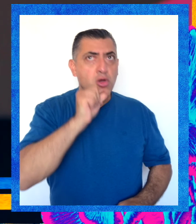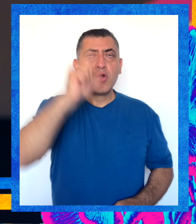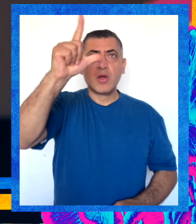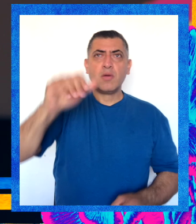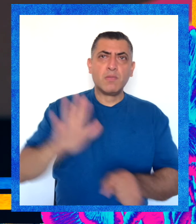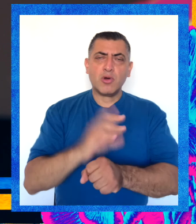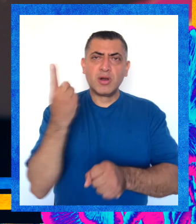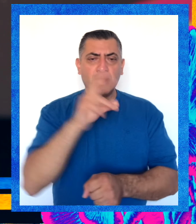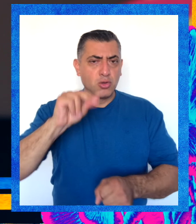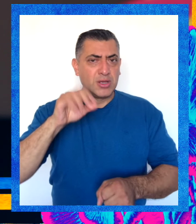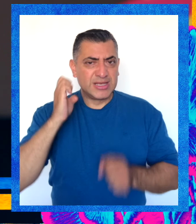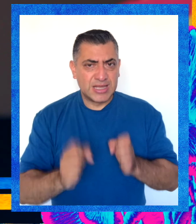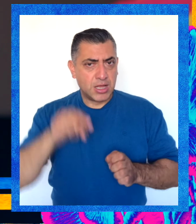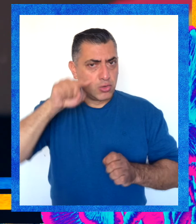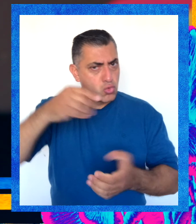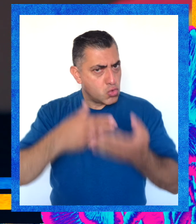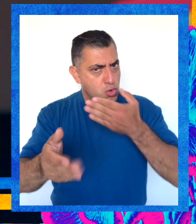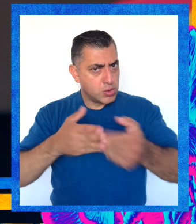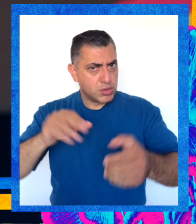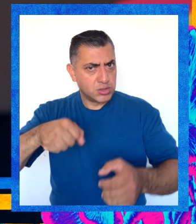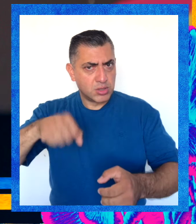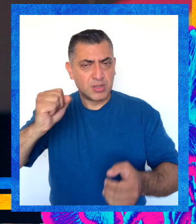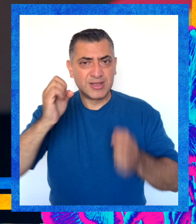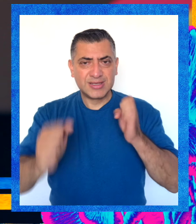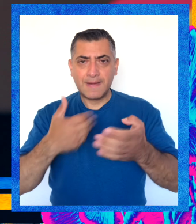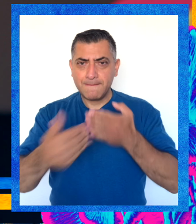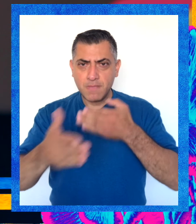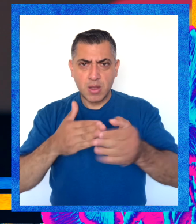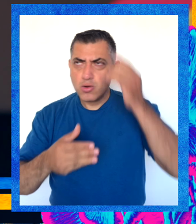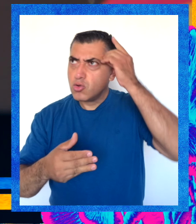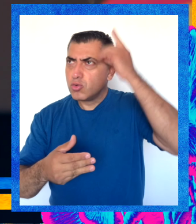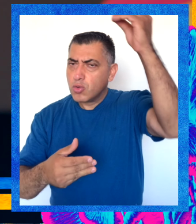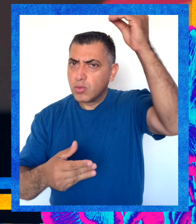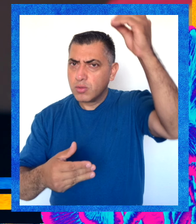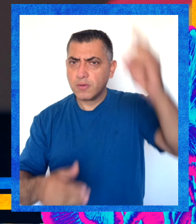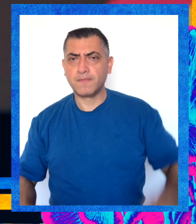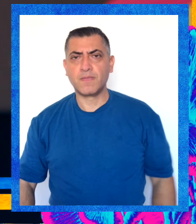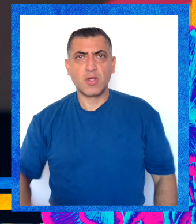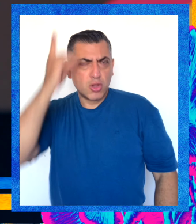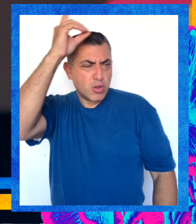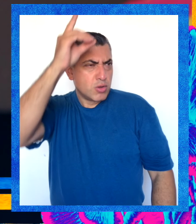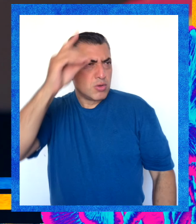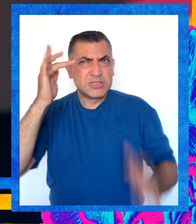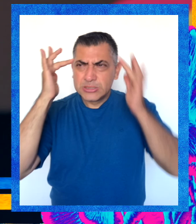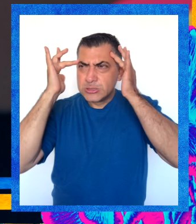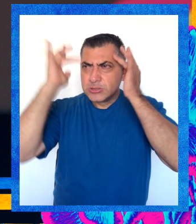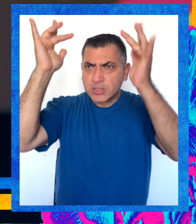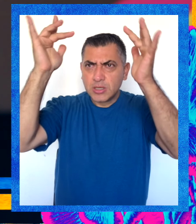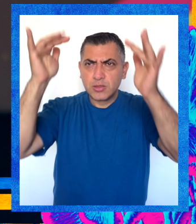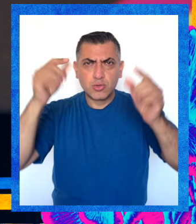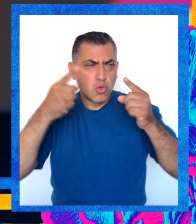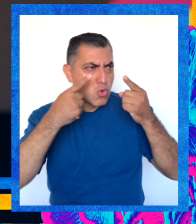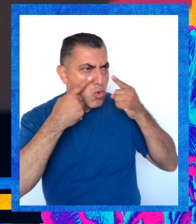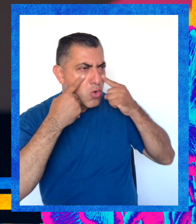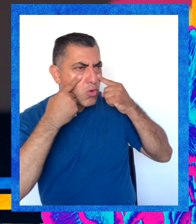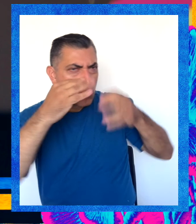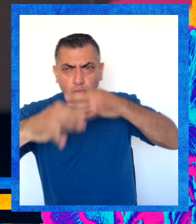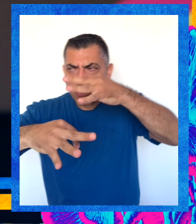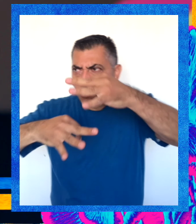porque no está en tus manos sino a quien está en las manos de dios dios es tan santo que a sus ojos